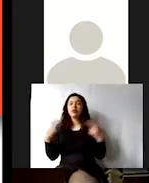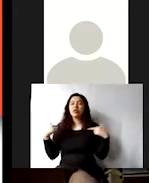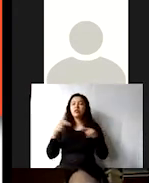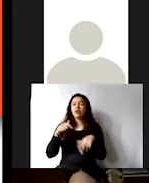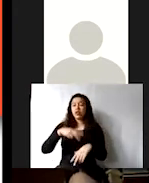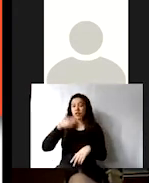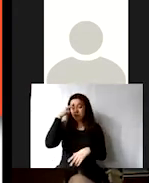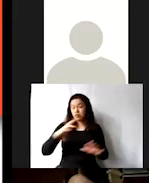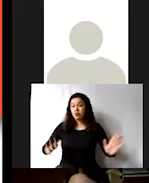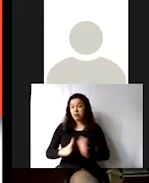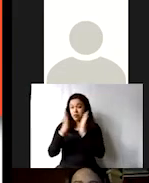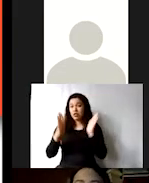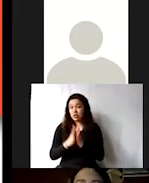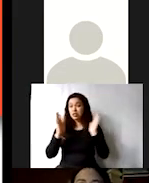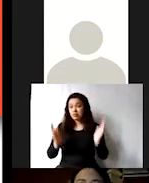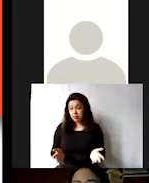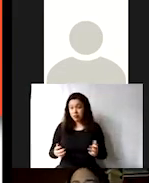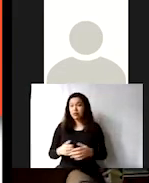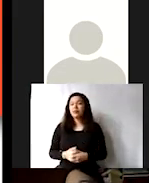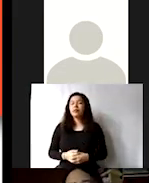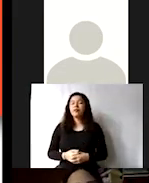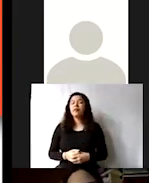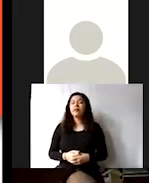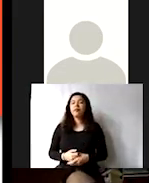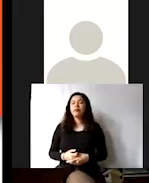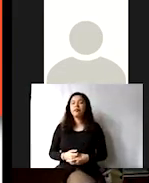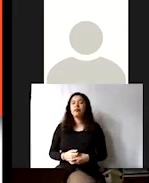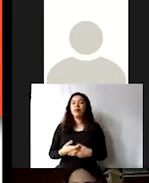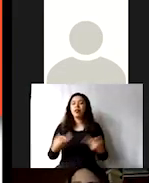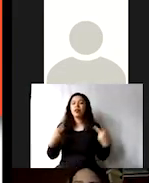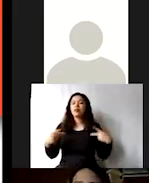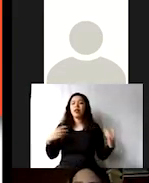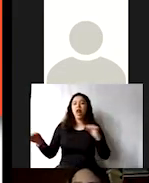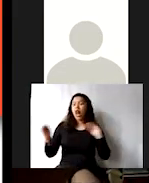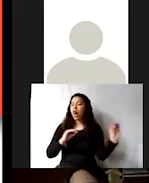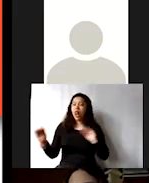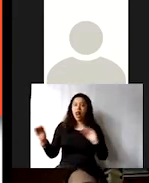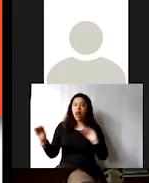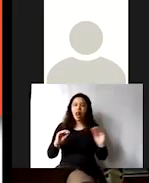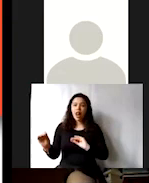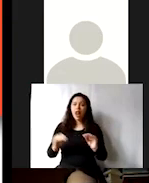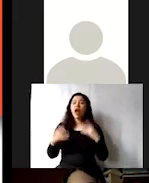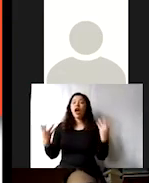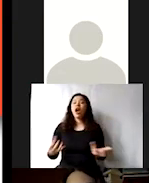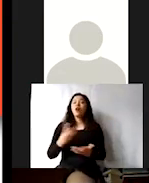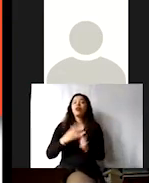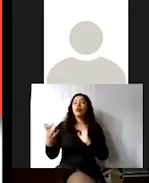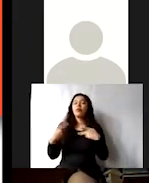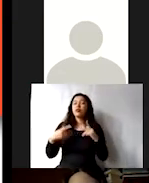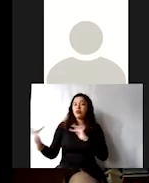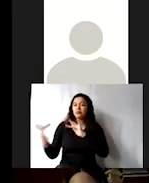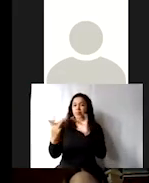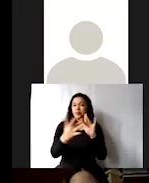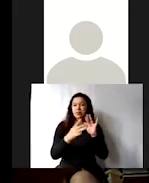están participando en estos temas. Entonces sí, hay gente movilizándose, nada más es cuestión de conectar a la gente de